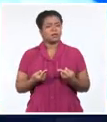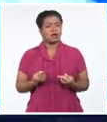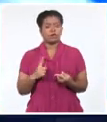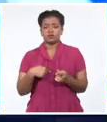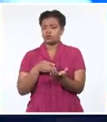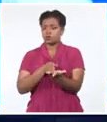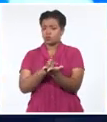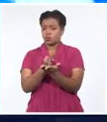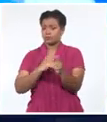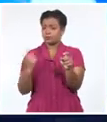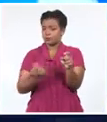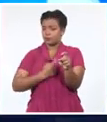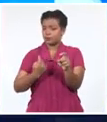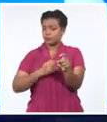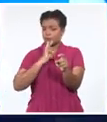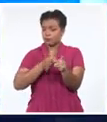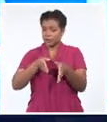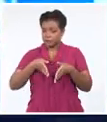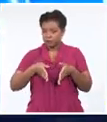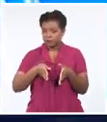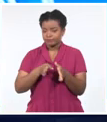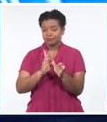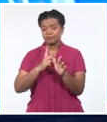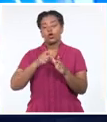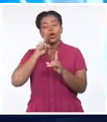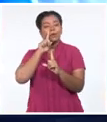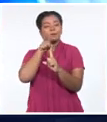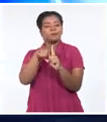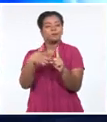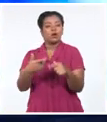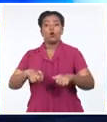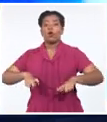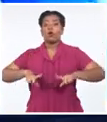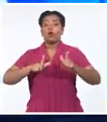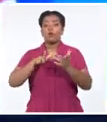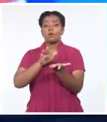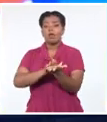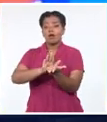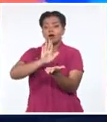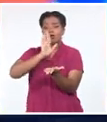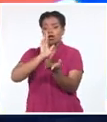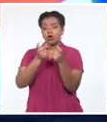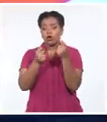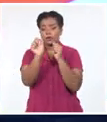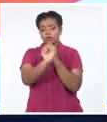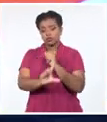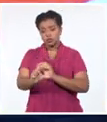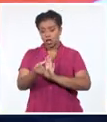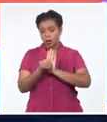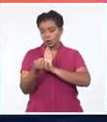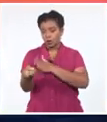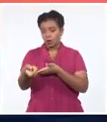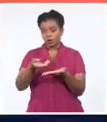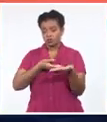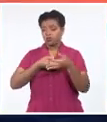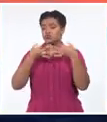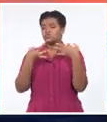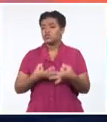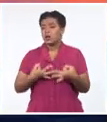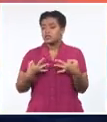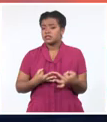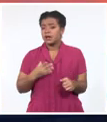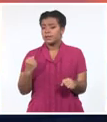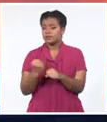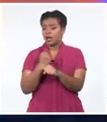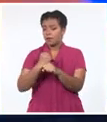en el camino correcto cumplir los compromisos económicos y sociales aprobados siempre apegados a valores de